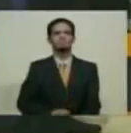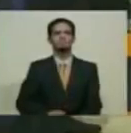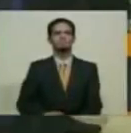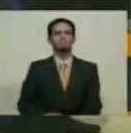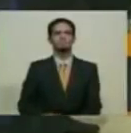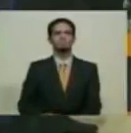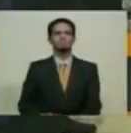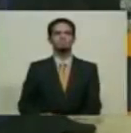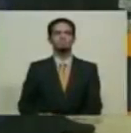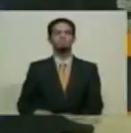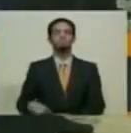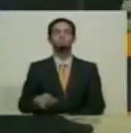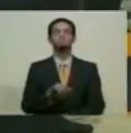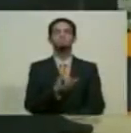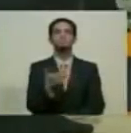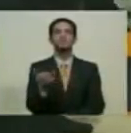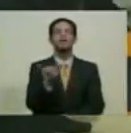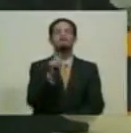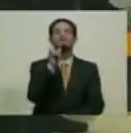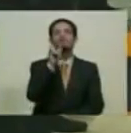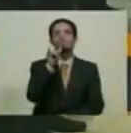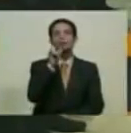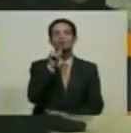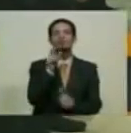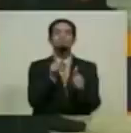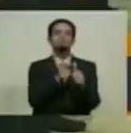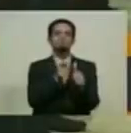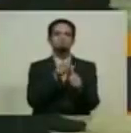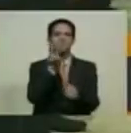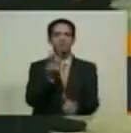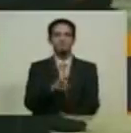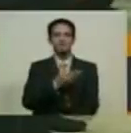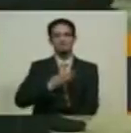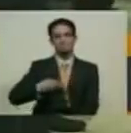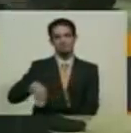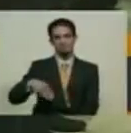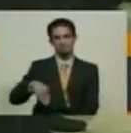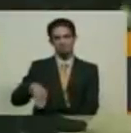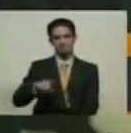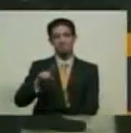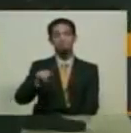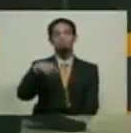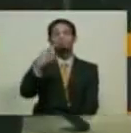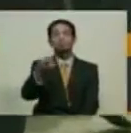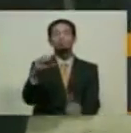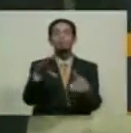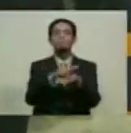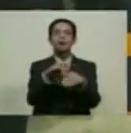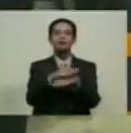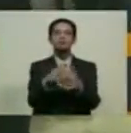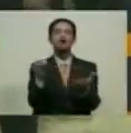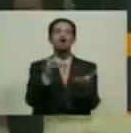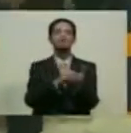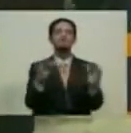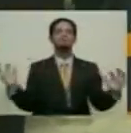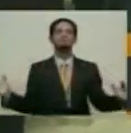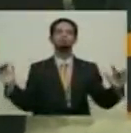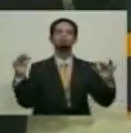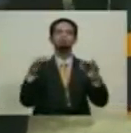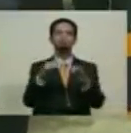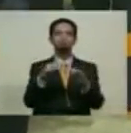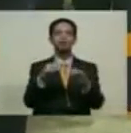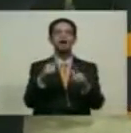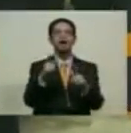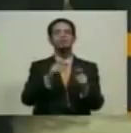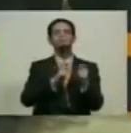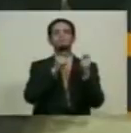Y ha informado Tania Díaz, primera vicepresidenta de la ANC, que el próximo martes se convocará a una nueva sesión para designar